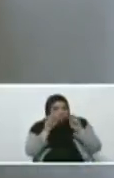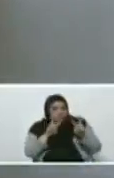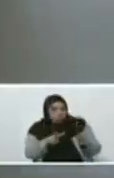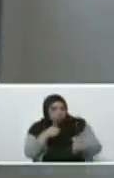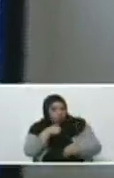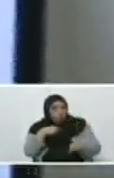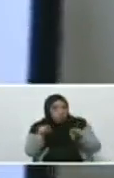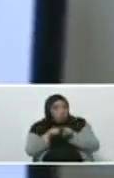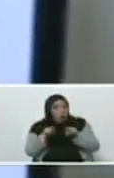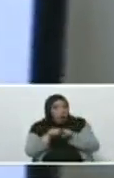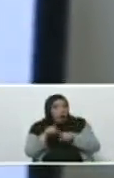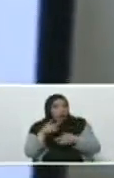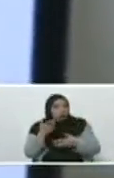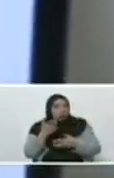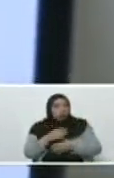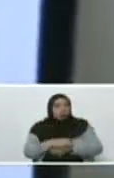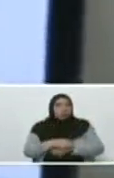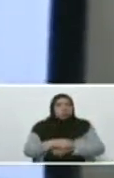este poderoso